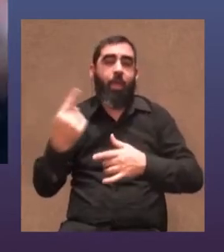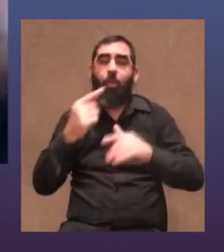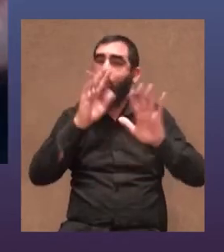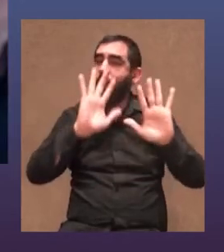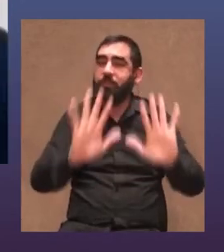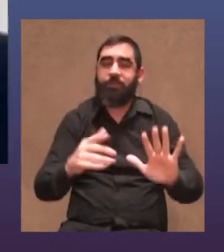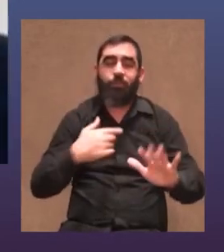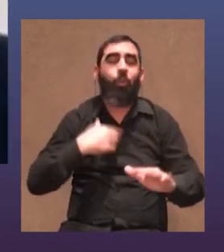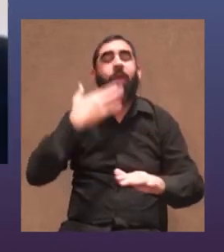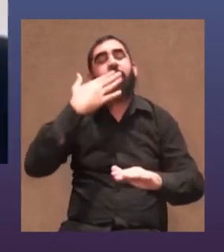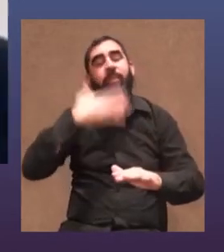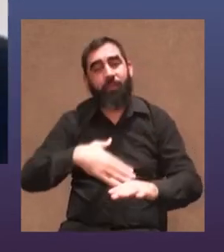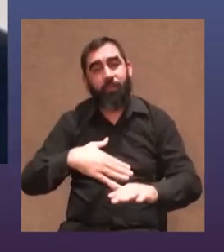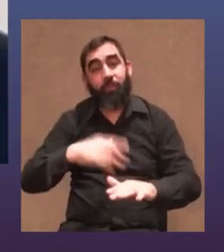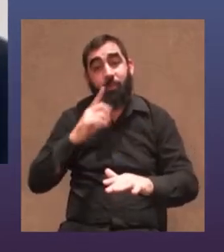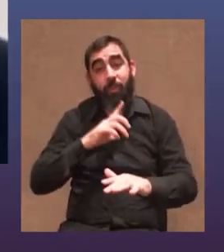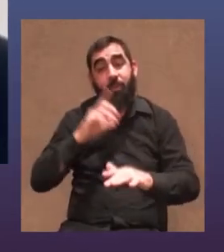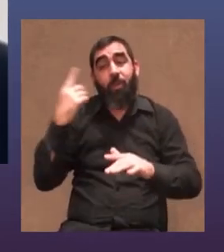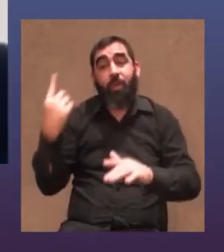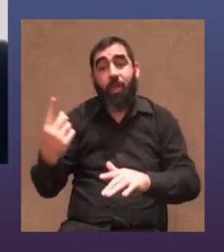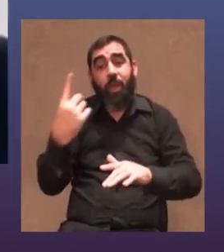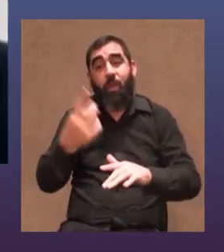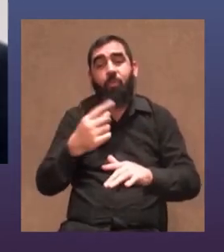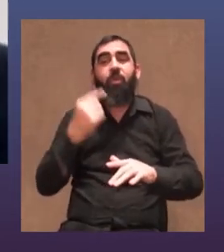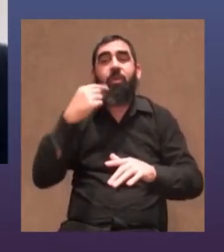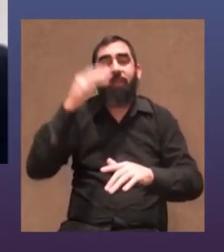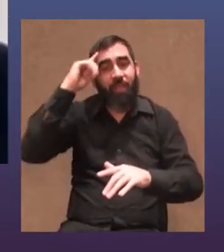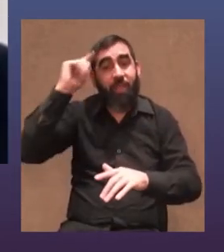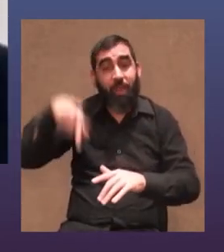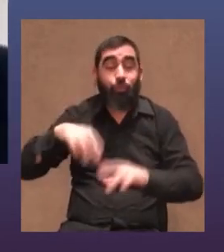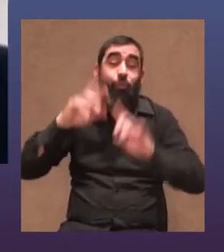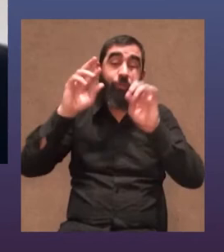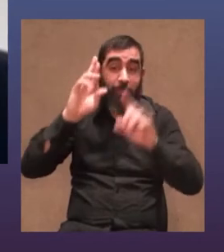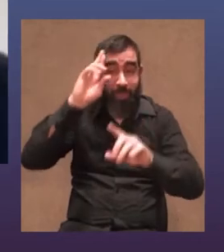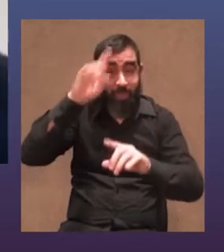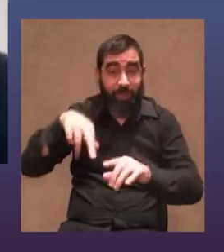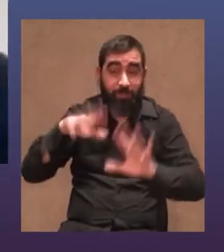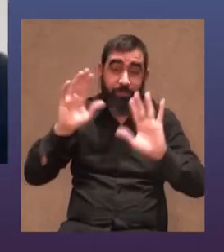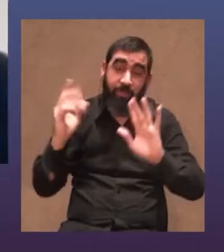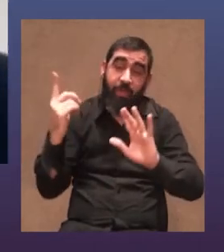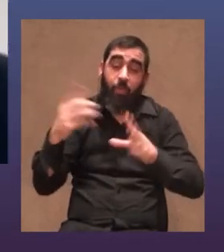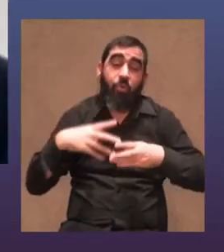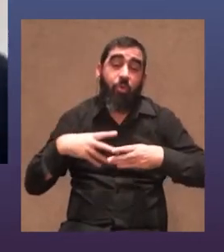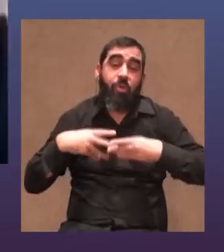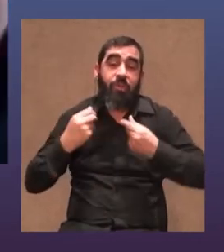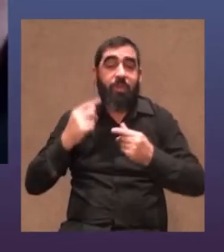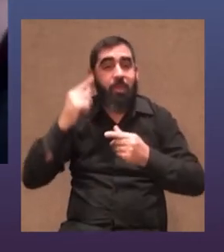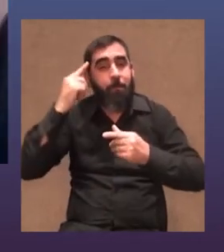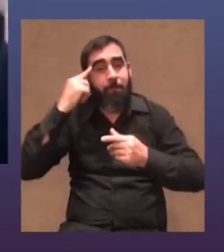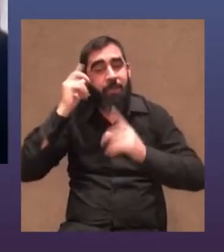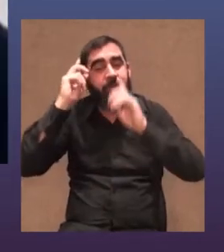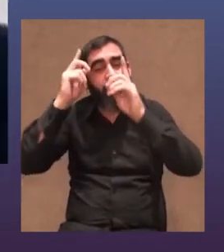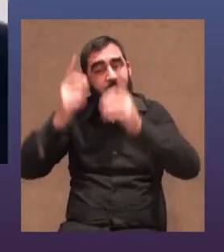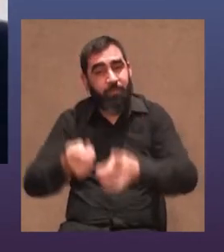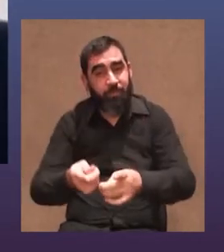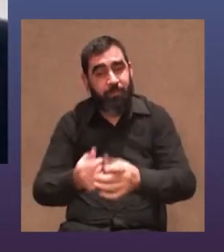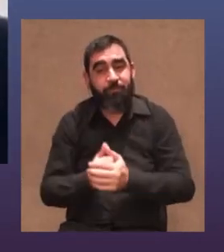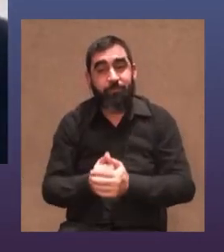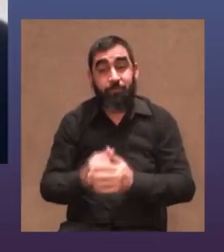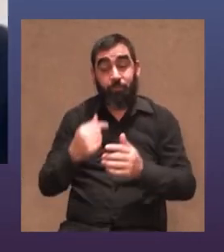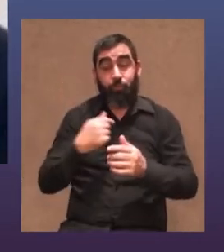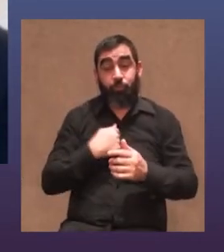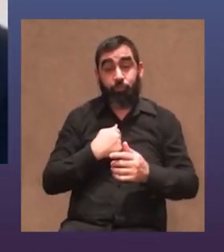¿no? Claro, y cada cual tiene razón en lo que siente y en lo que piensa. Y